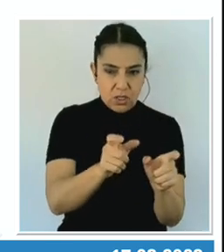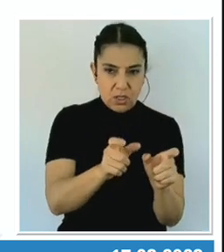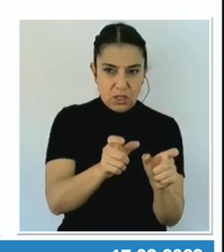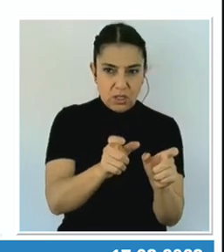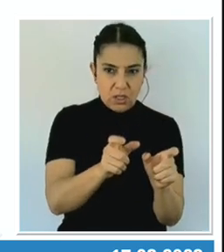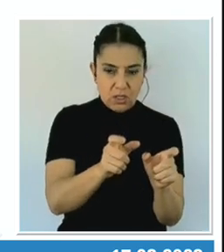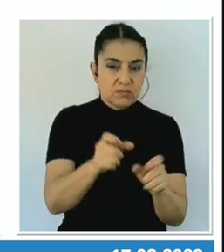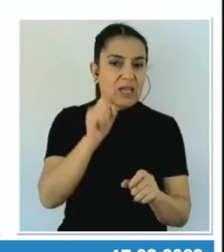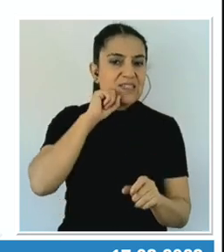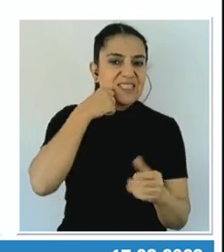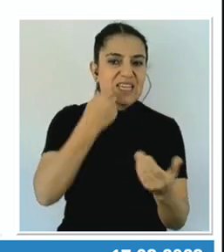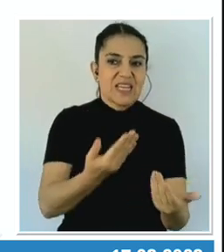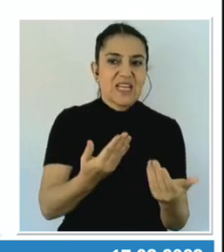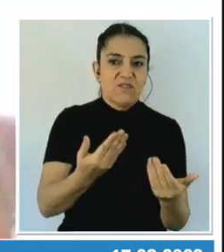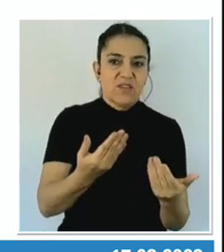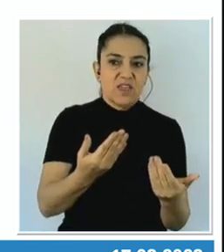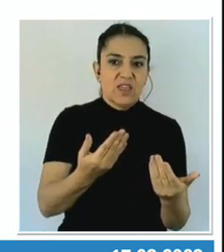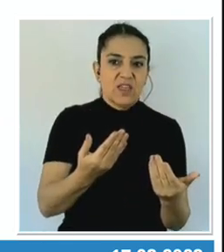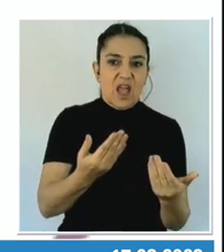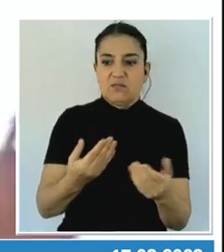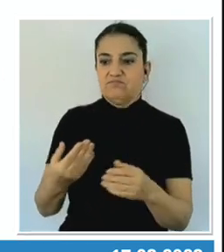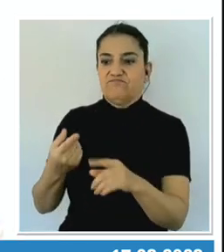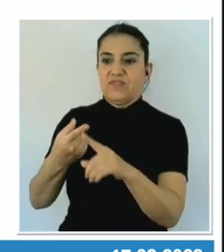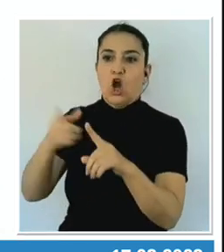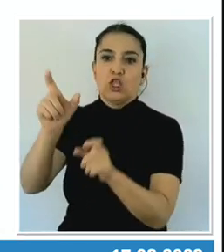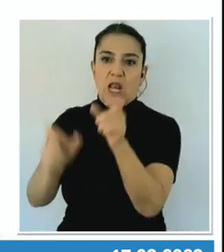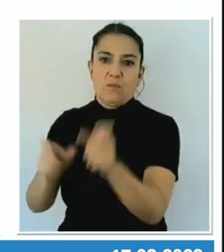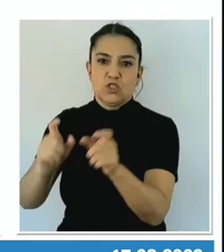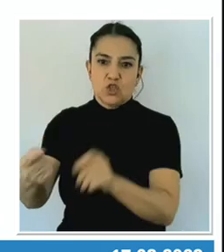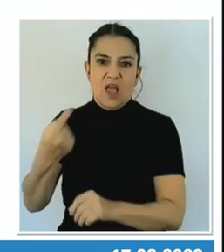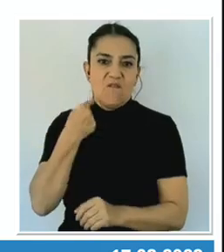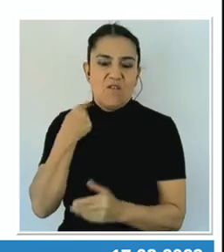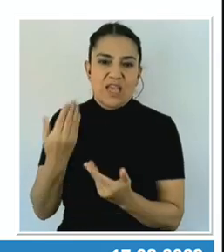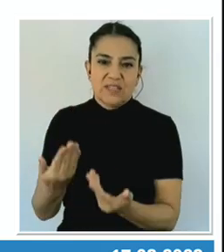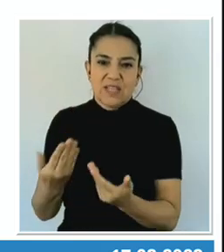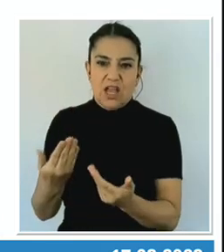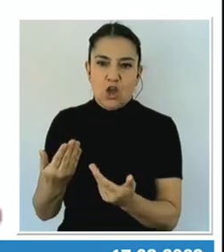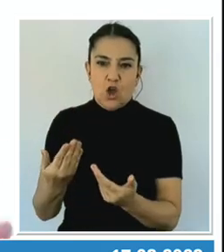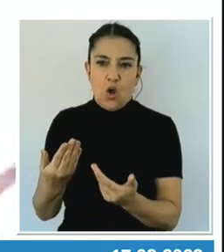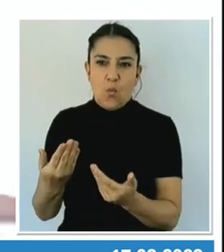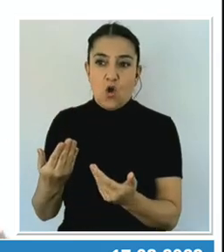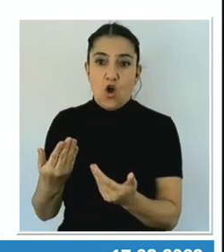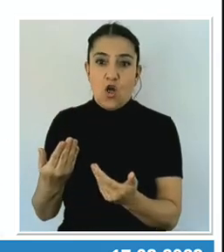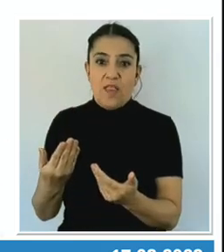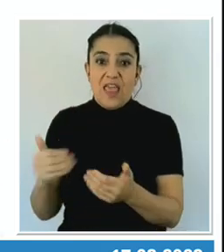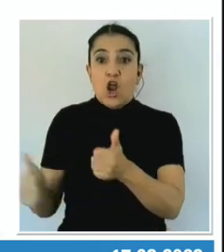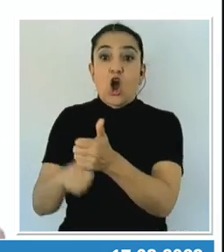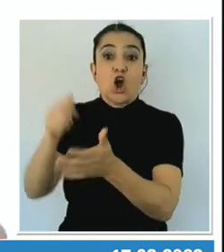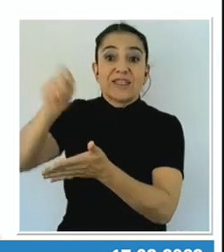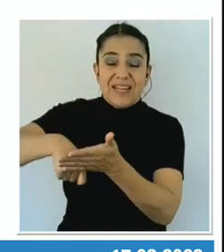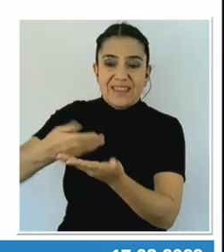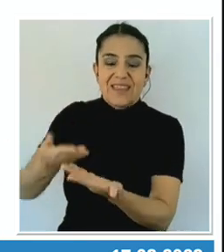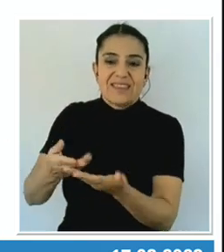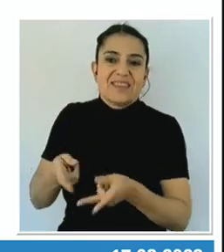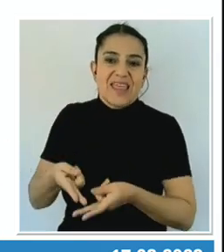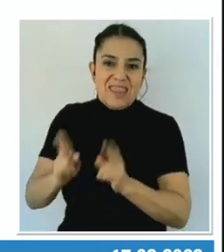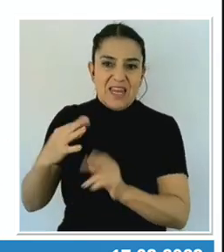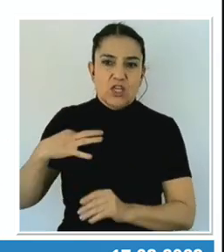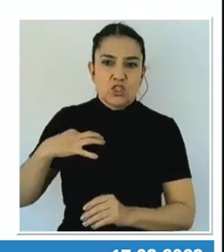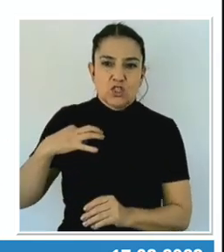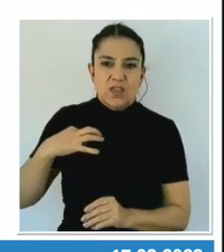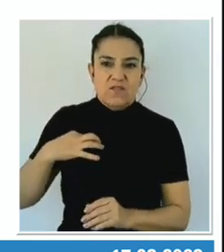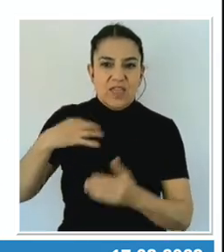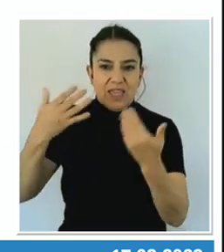significa la incerteza jurídica de los otros, en este caso de los co-contratantes en el derecho civil, que como ya afirmé,